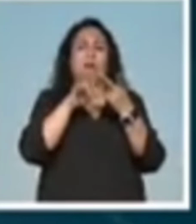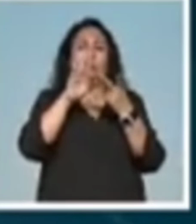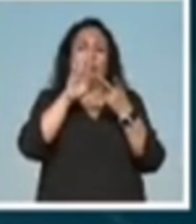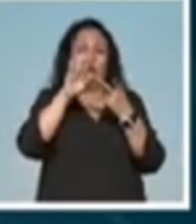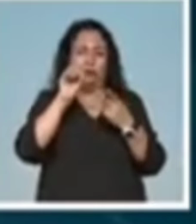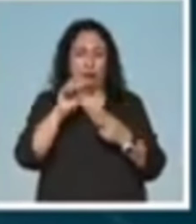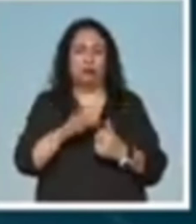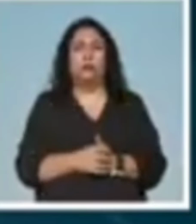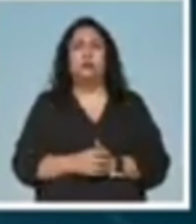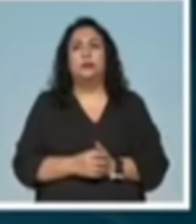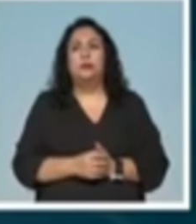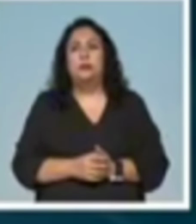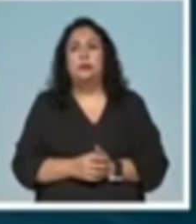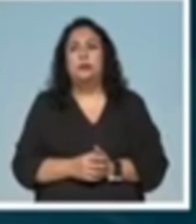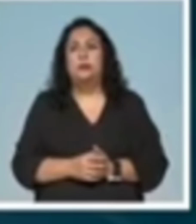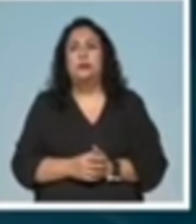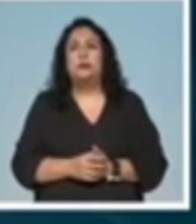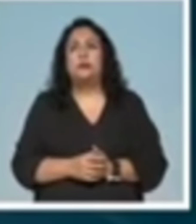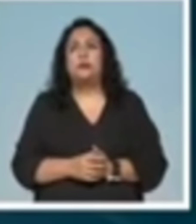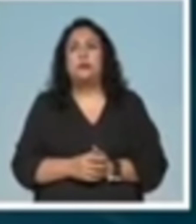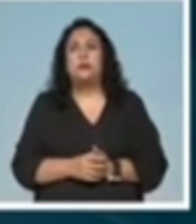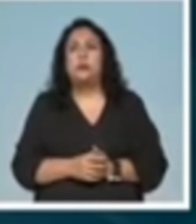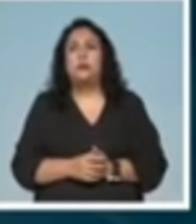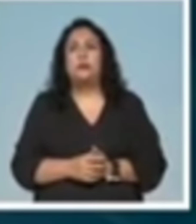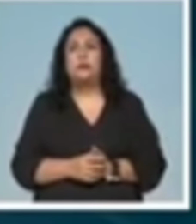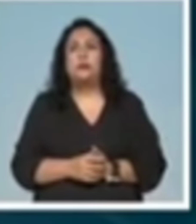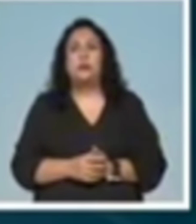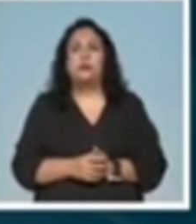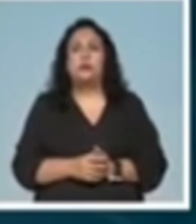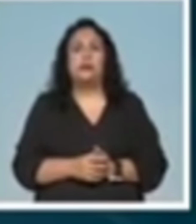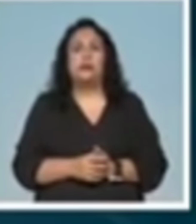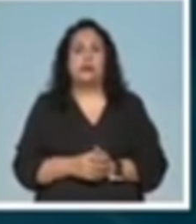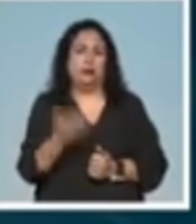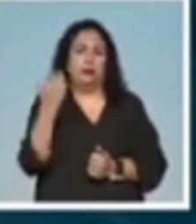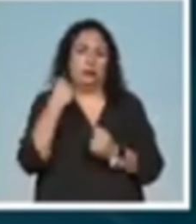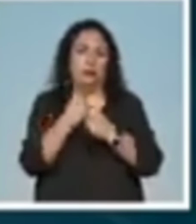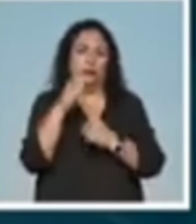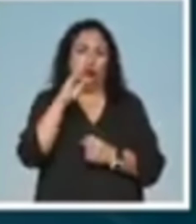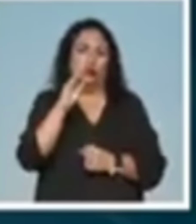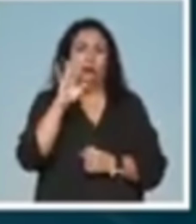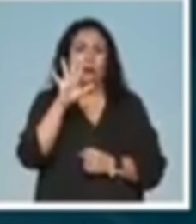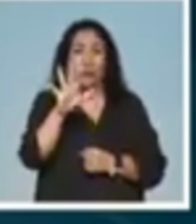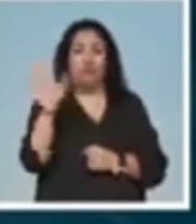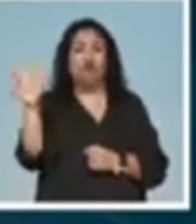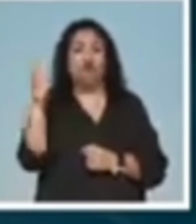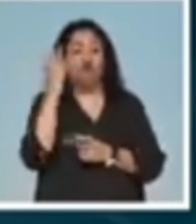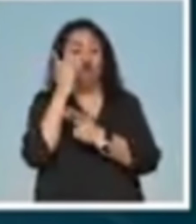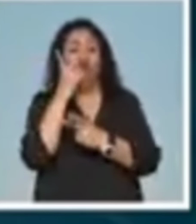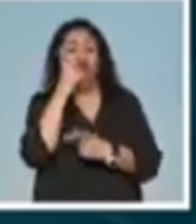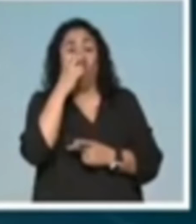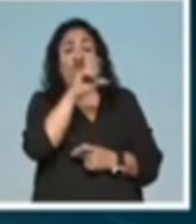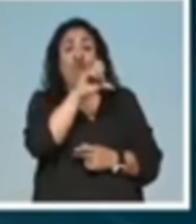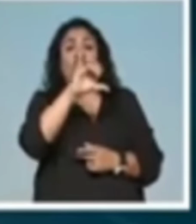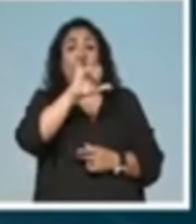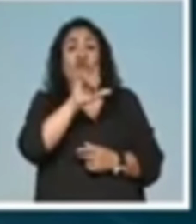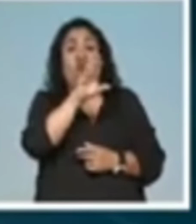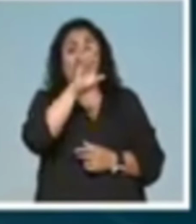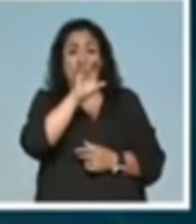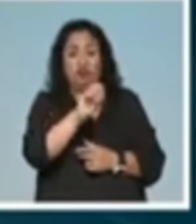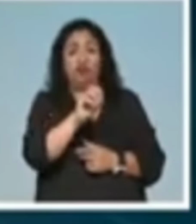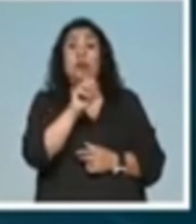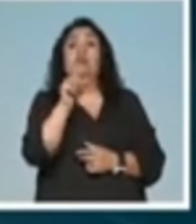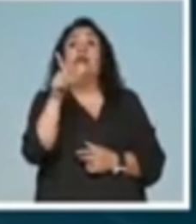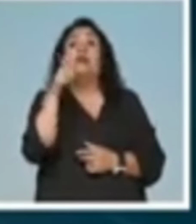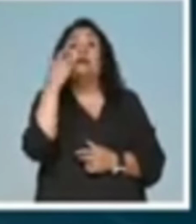Rimbaud. En 95, Álvaro Mutis confesaba a Jacobo Sefamí